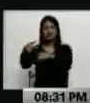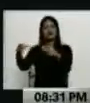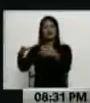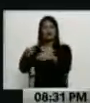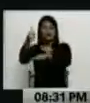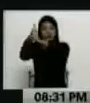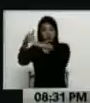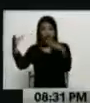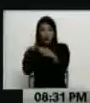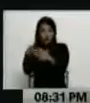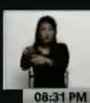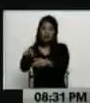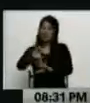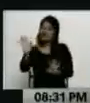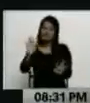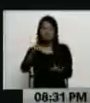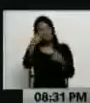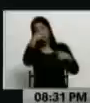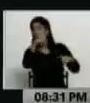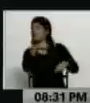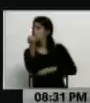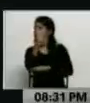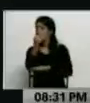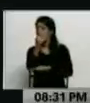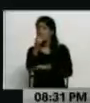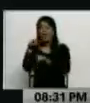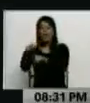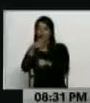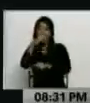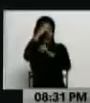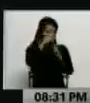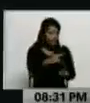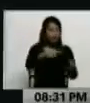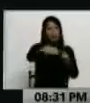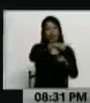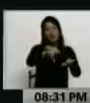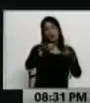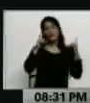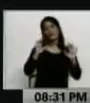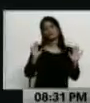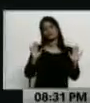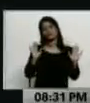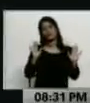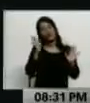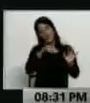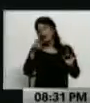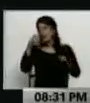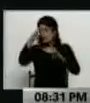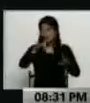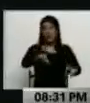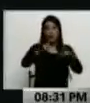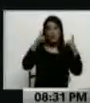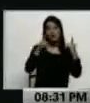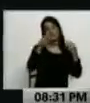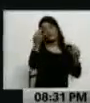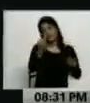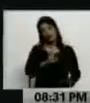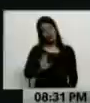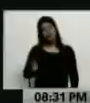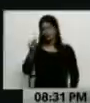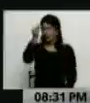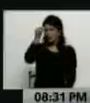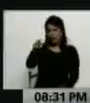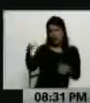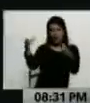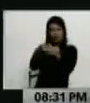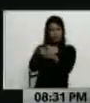cosa no respetan a una fanaticada que tiene años esperando a ver si gana uno puede decir que ese directiva es como la